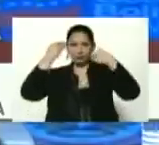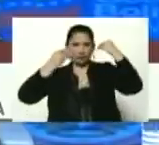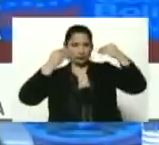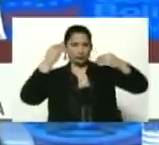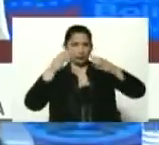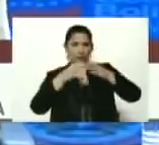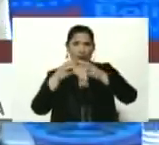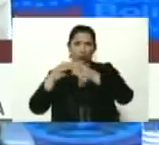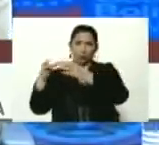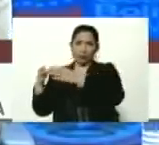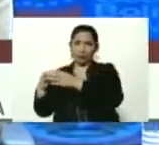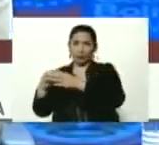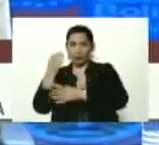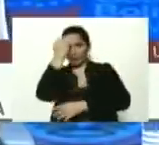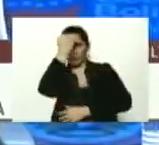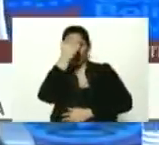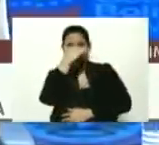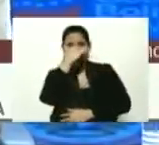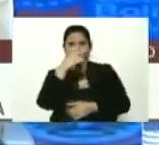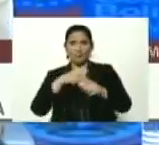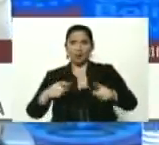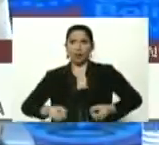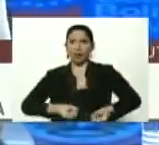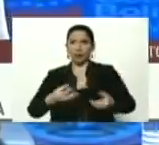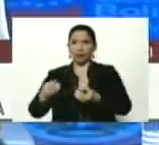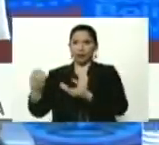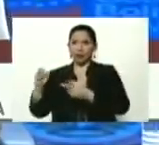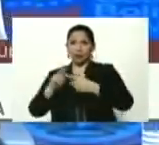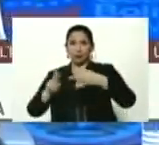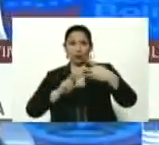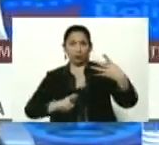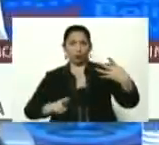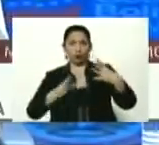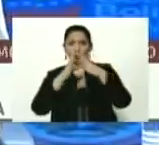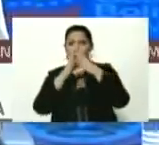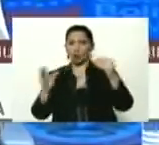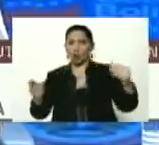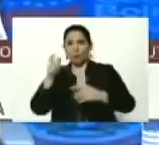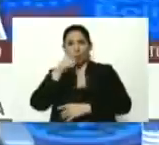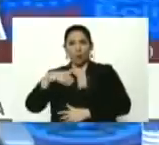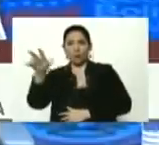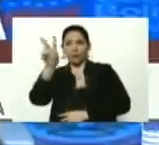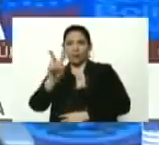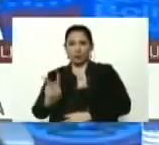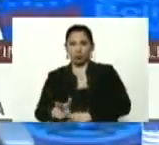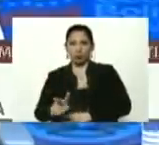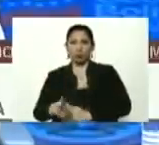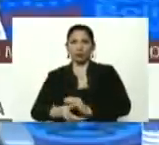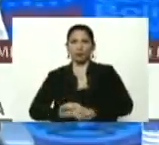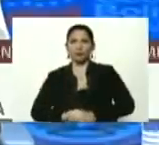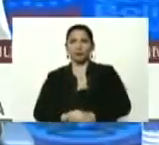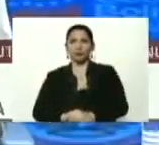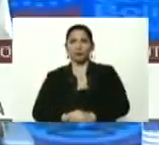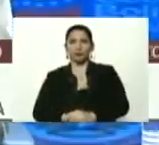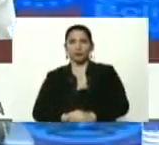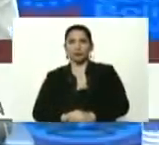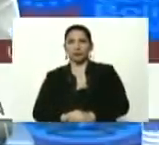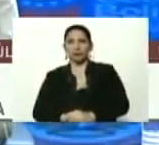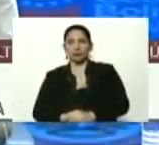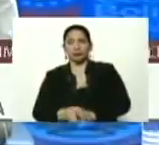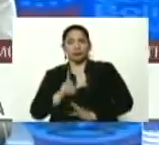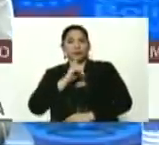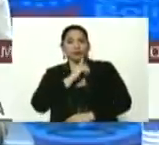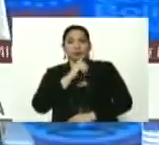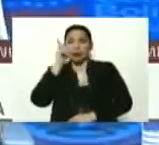corporación criminal para entregar los recursos de todos los venezolanos y de todas las venezolanas. Llámese